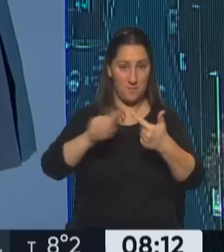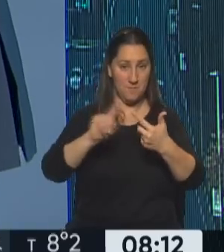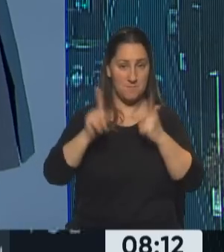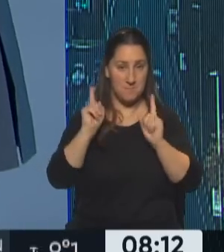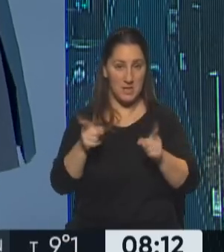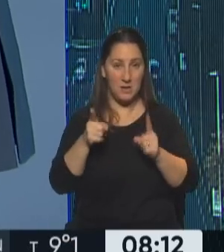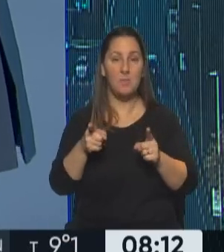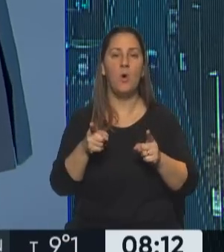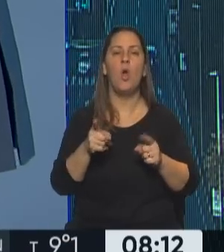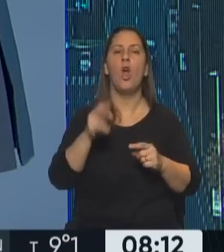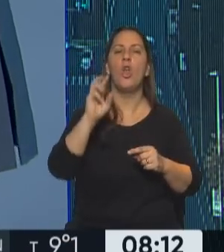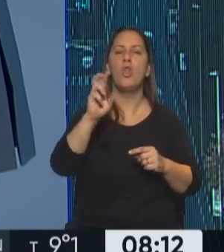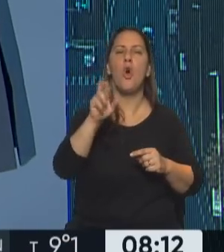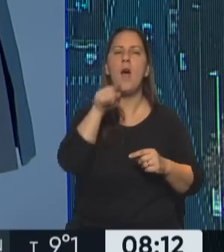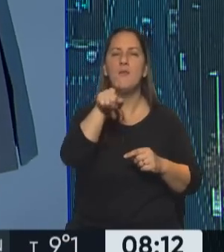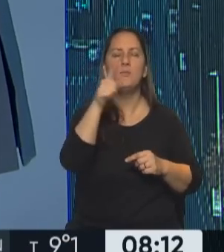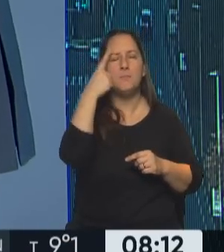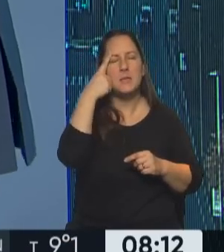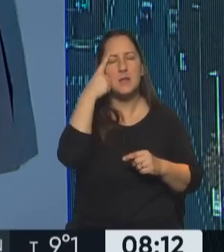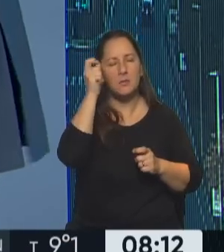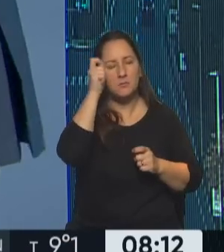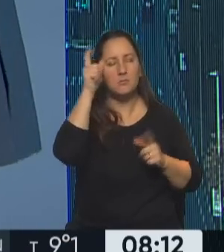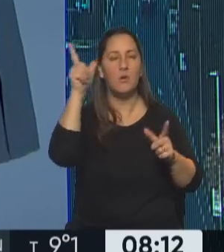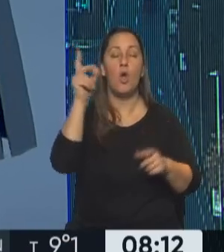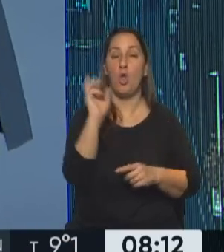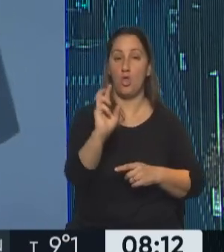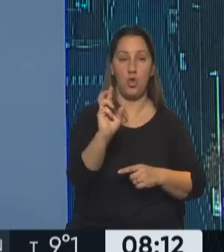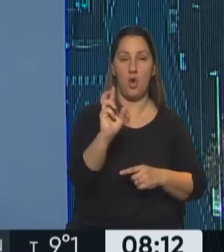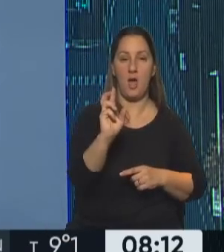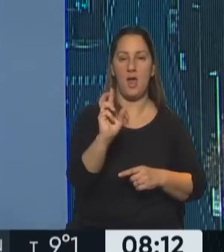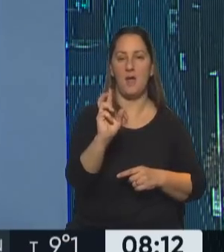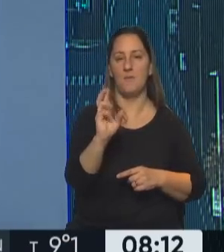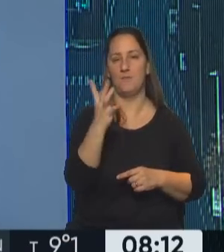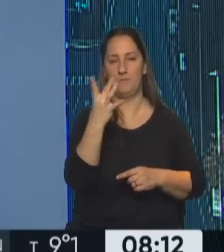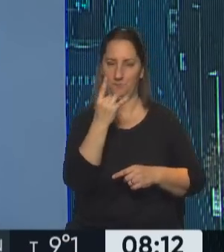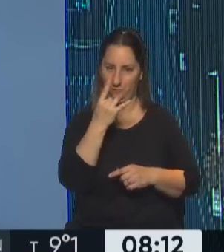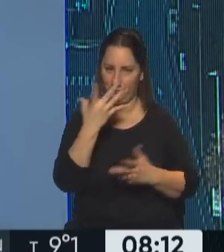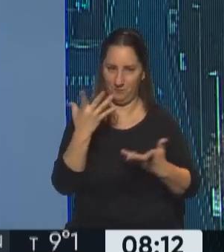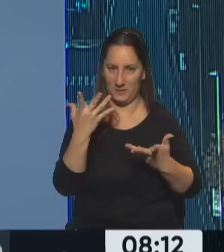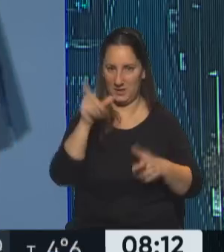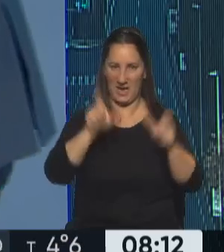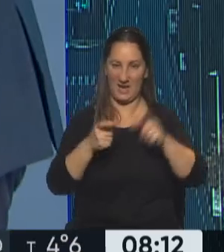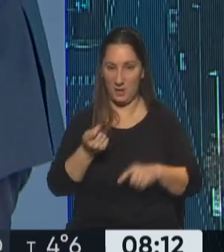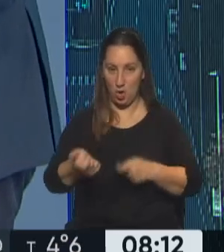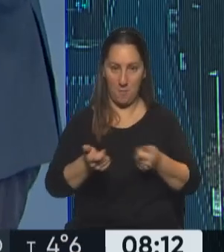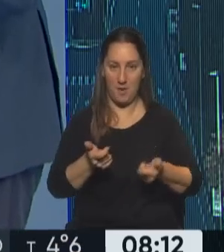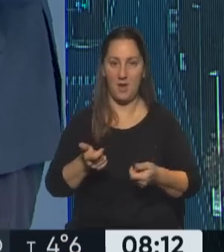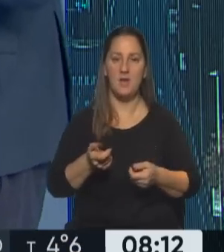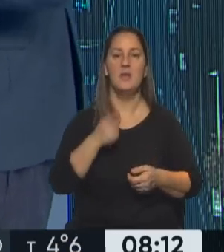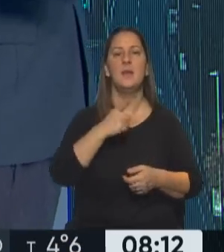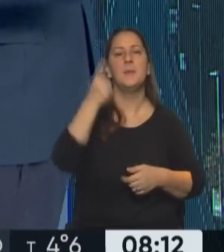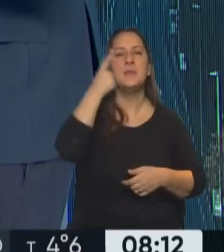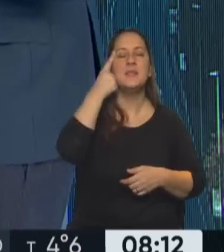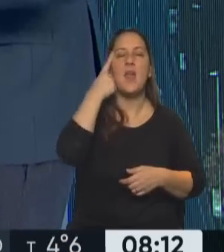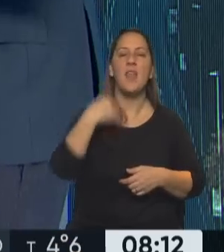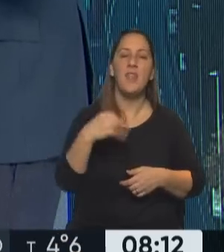¿cuál sería el dólar que vos te imaginás? Y cuando hablo del dólar ilegal, que es el dólar al que tiene acceso la gente. ¿Cuál te imaginás que